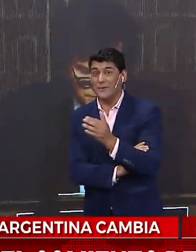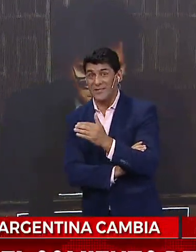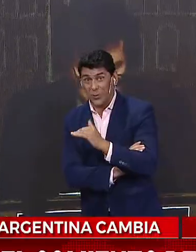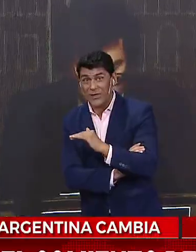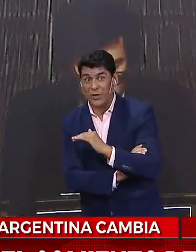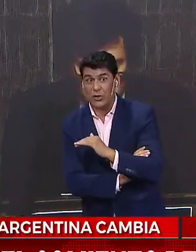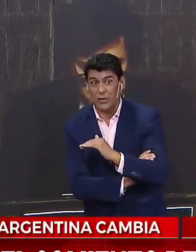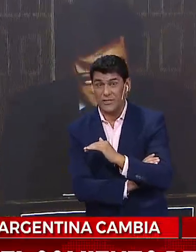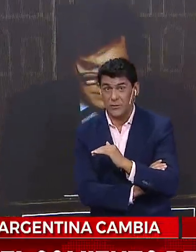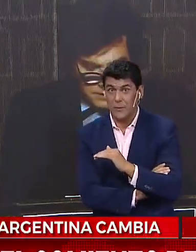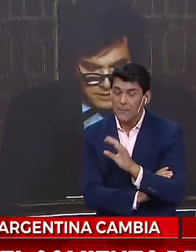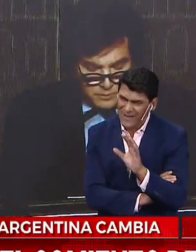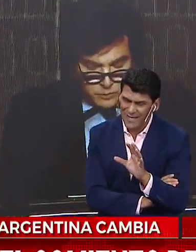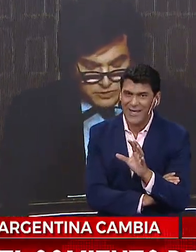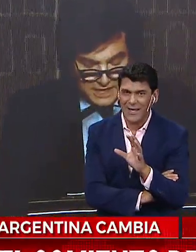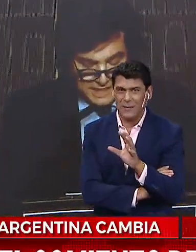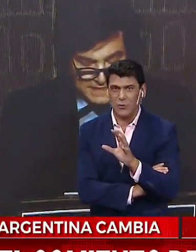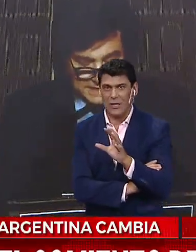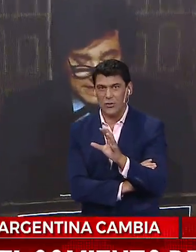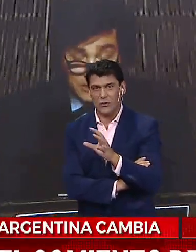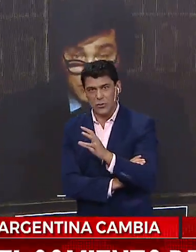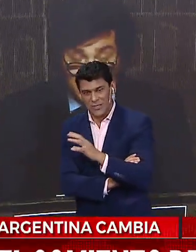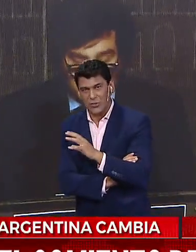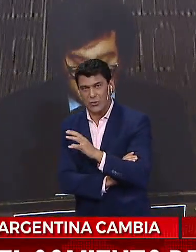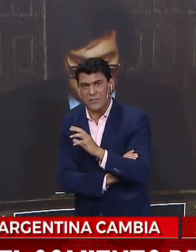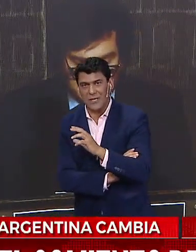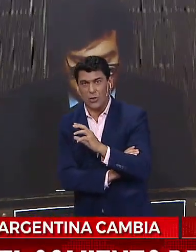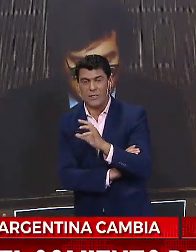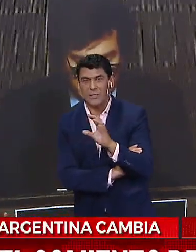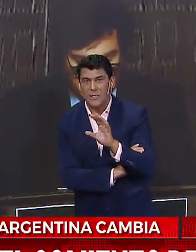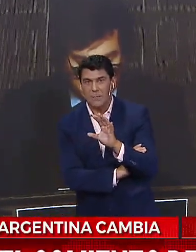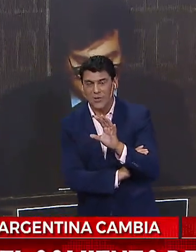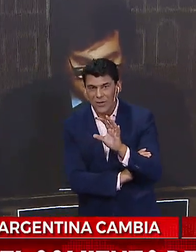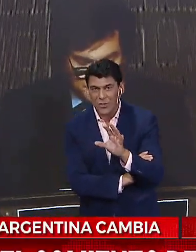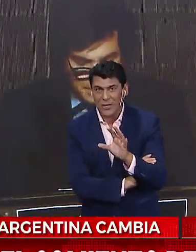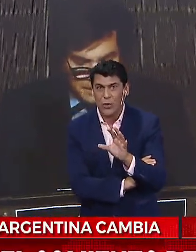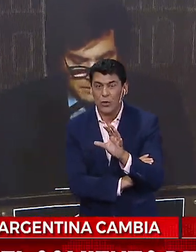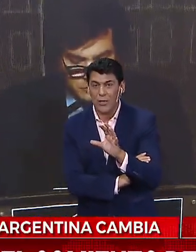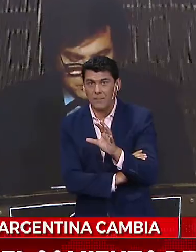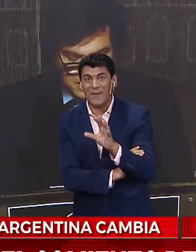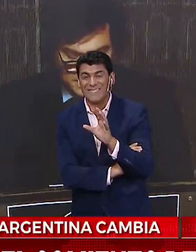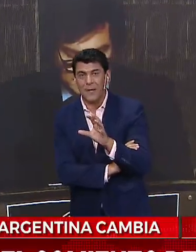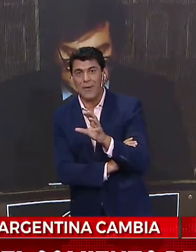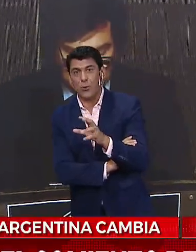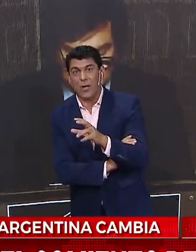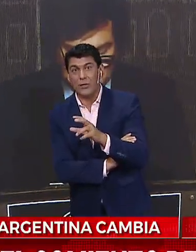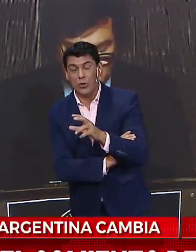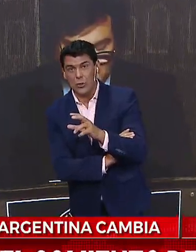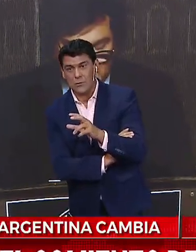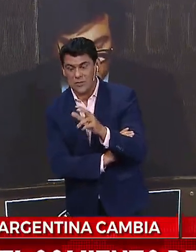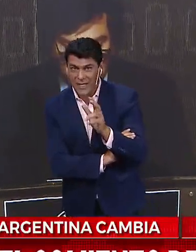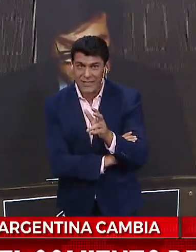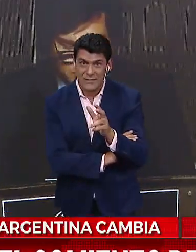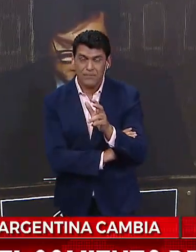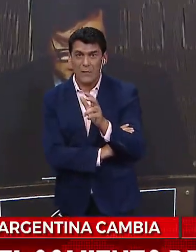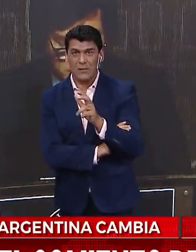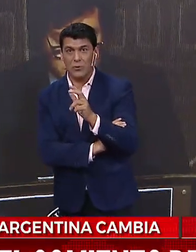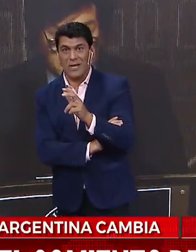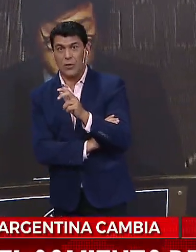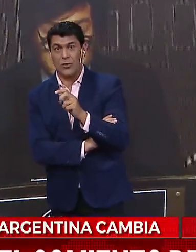del 2024 en el Congreso. Más que nada en diputados, no tanto en senadores. Pero esto es lo que pasaba cuando